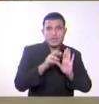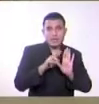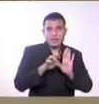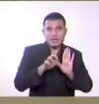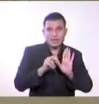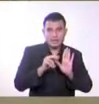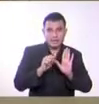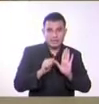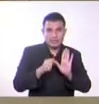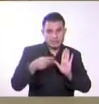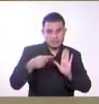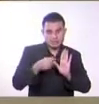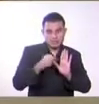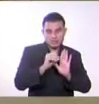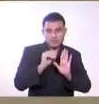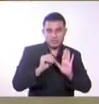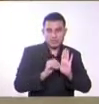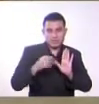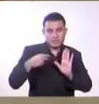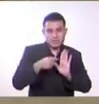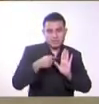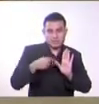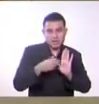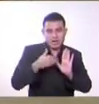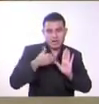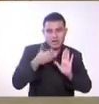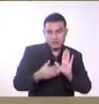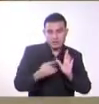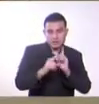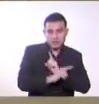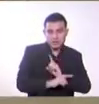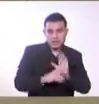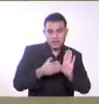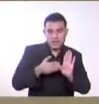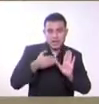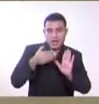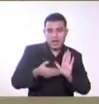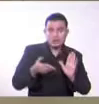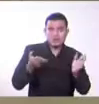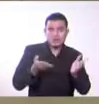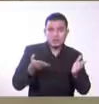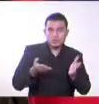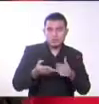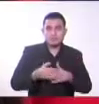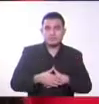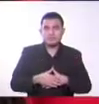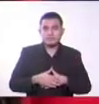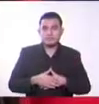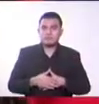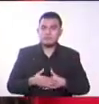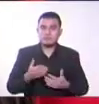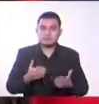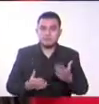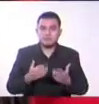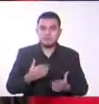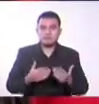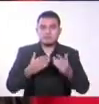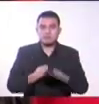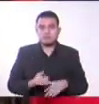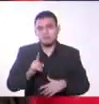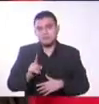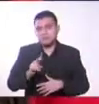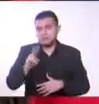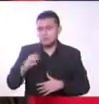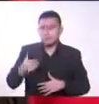situación entre el año que se determinó y el año que se implementó. Entonces, a veces hay variaciones de 1 o 2 años por